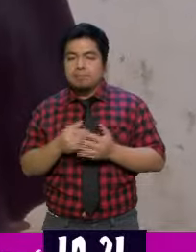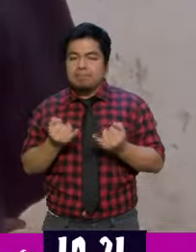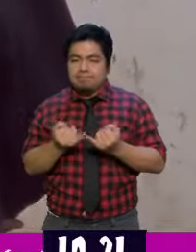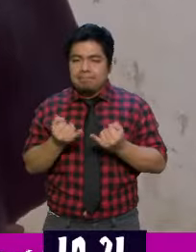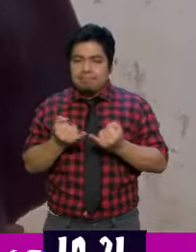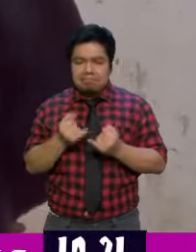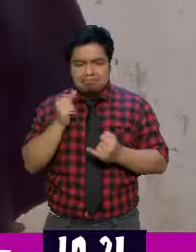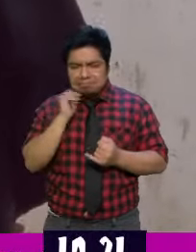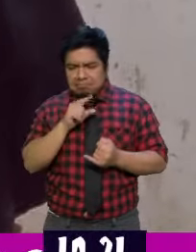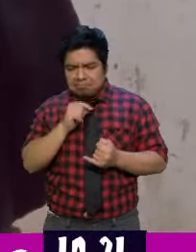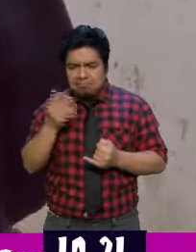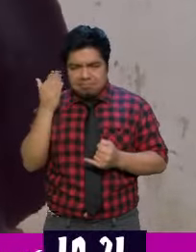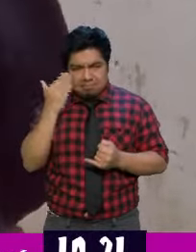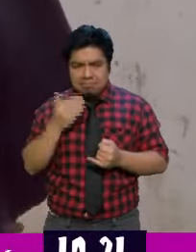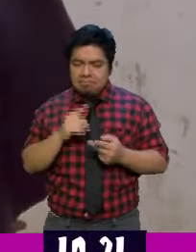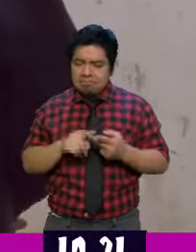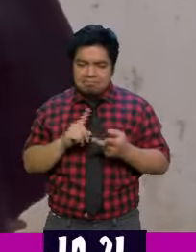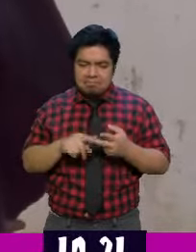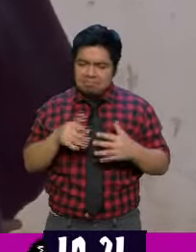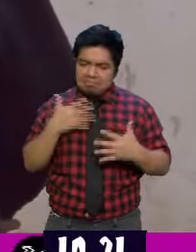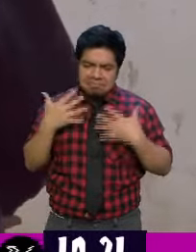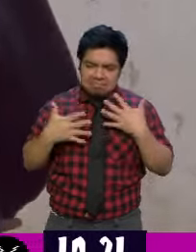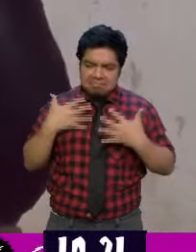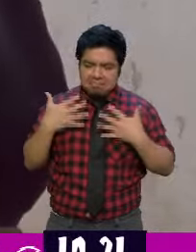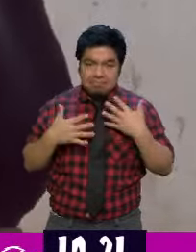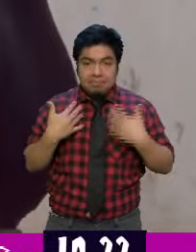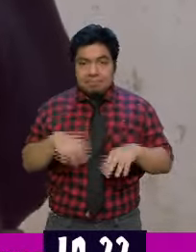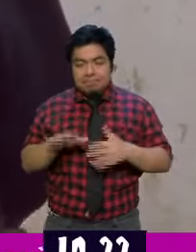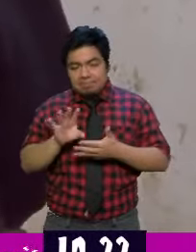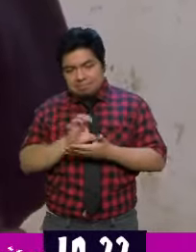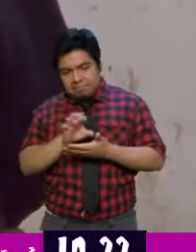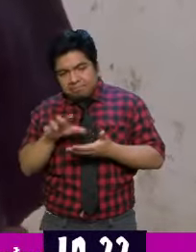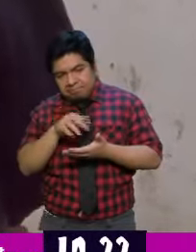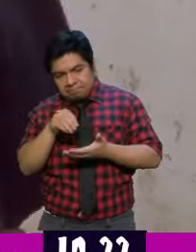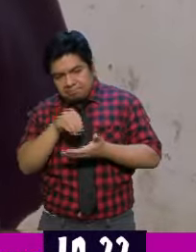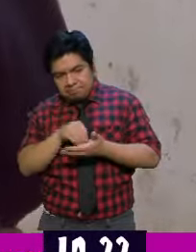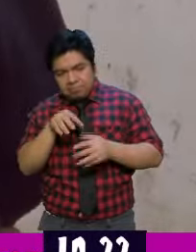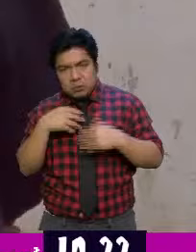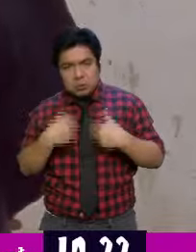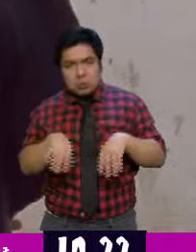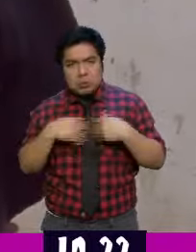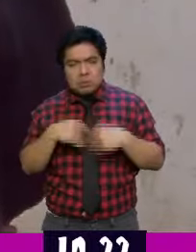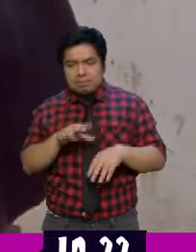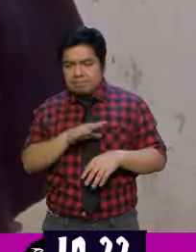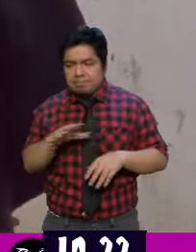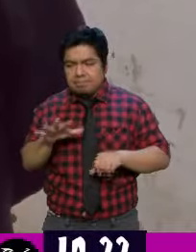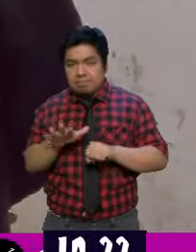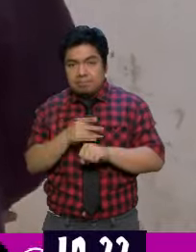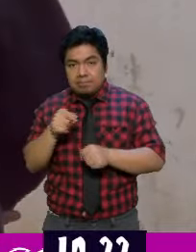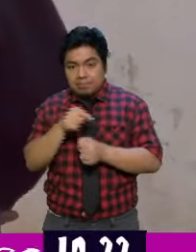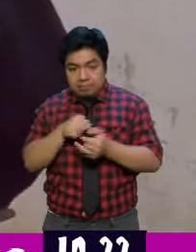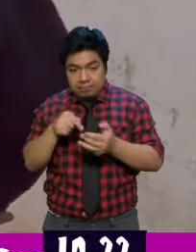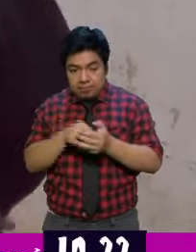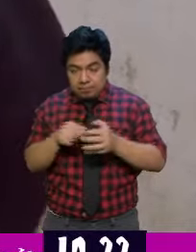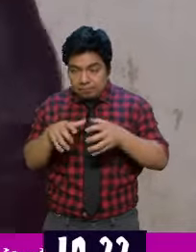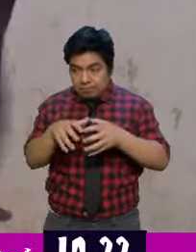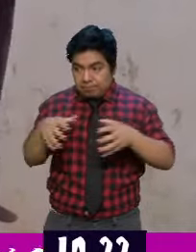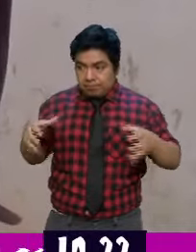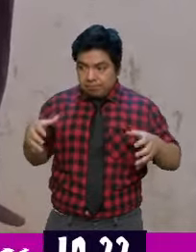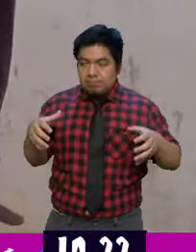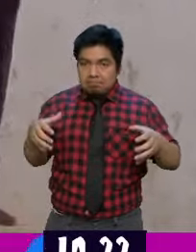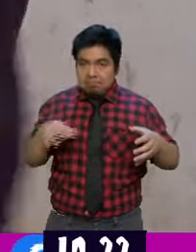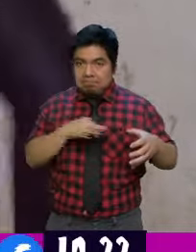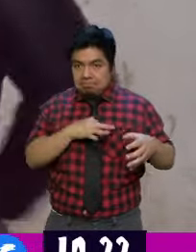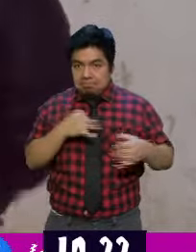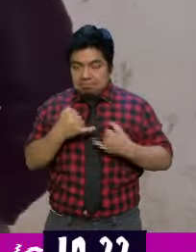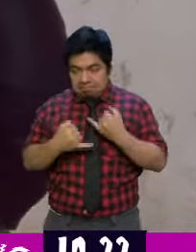hits de siempre, la energía de siempre, una puesta en escena increíble porque el espacio del lugar da para jugar.